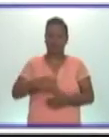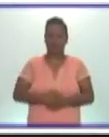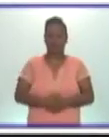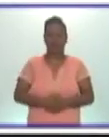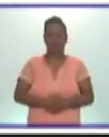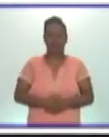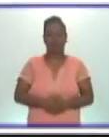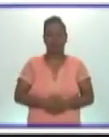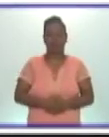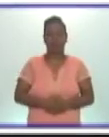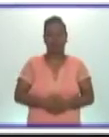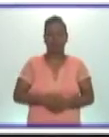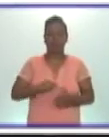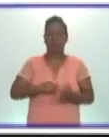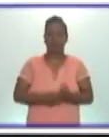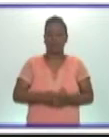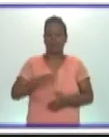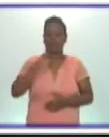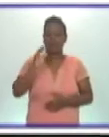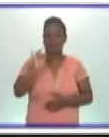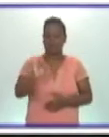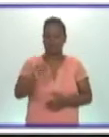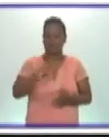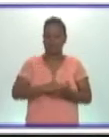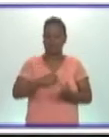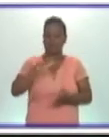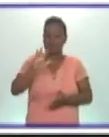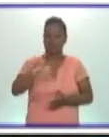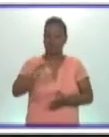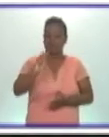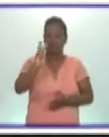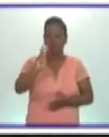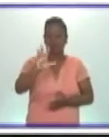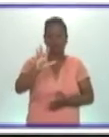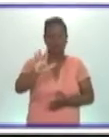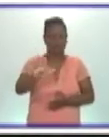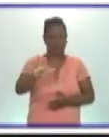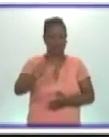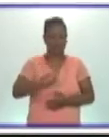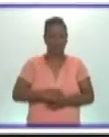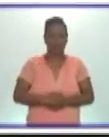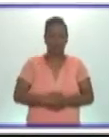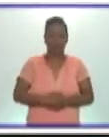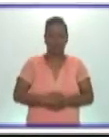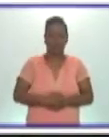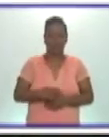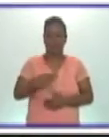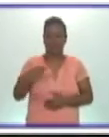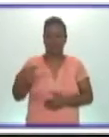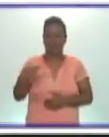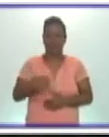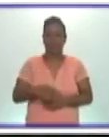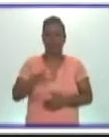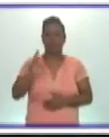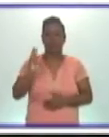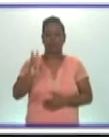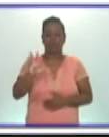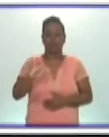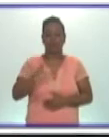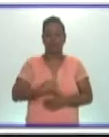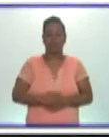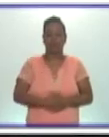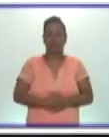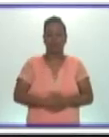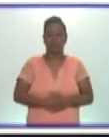Multiplicamos los coeficientes. 7 por menos 5, menos 35.